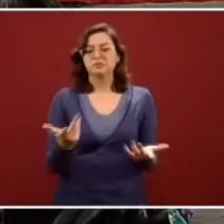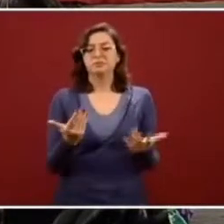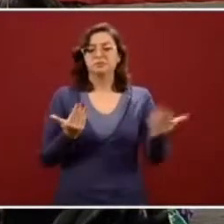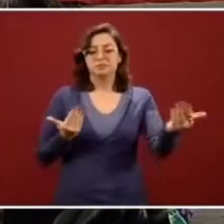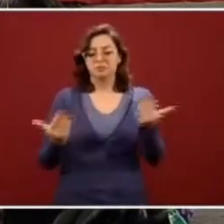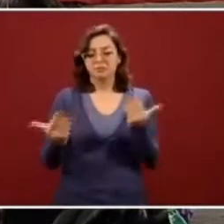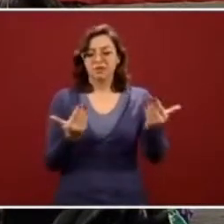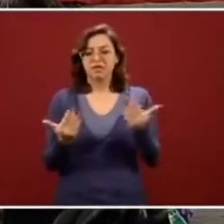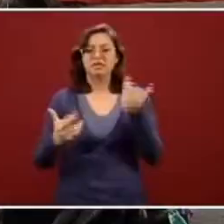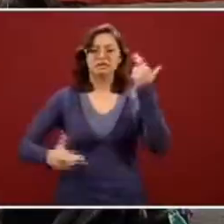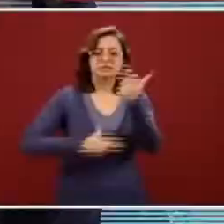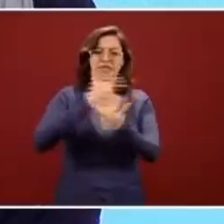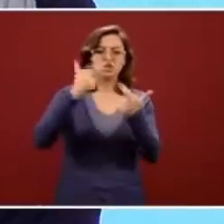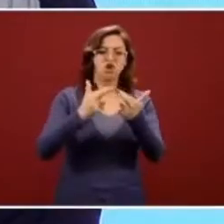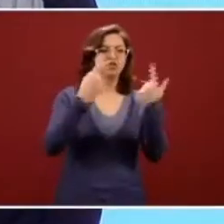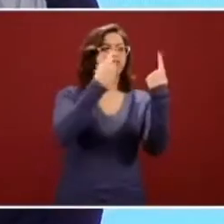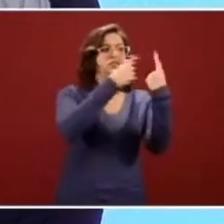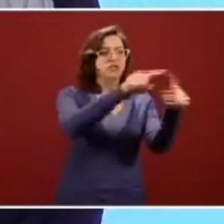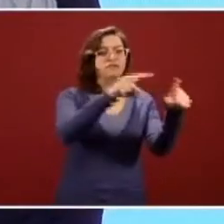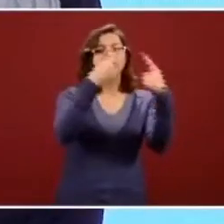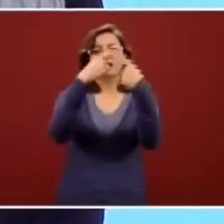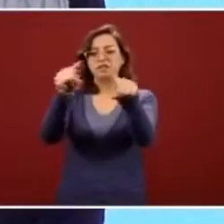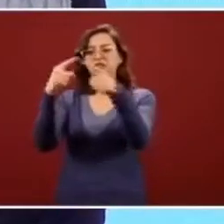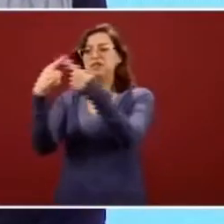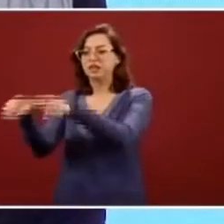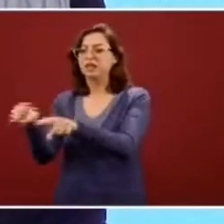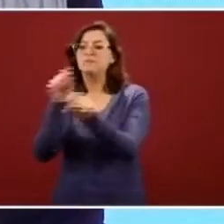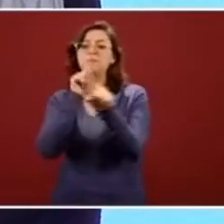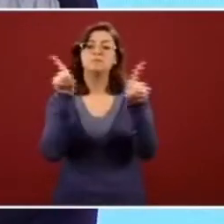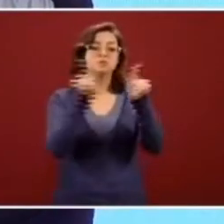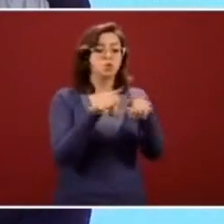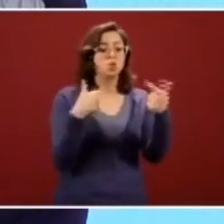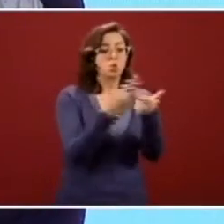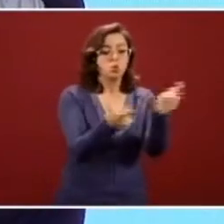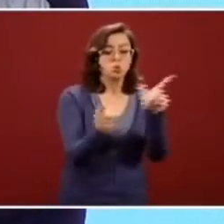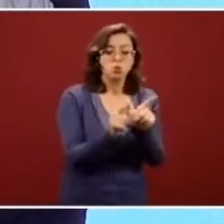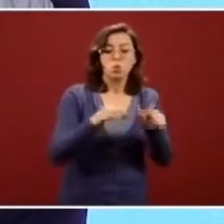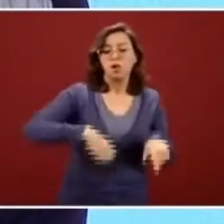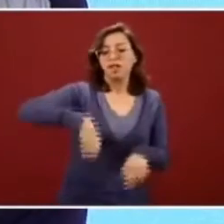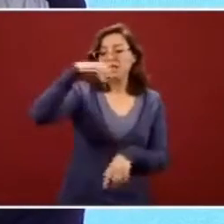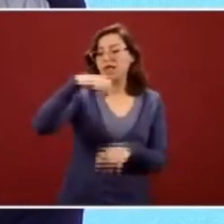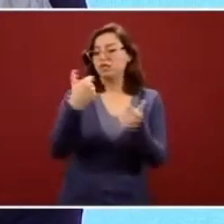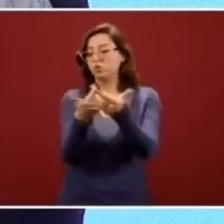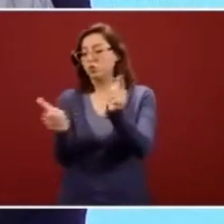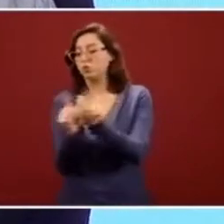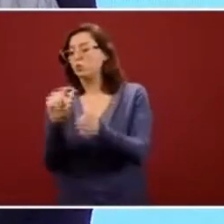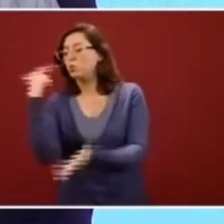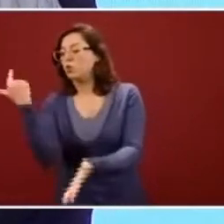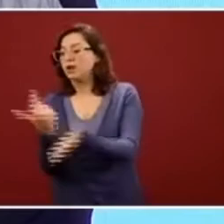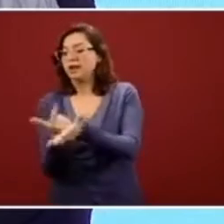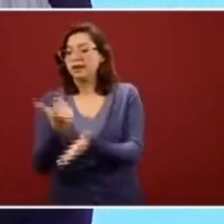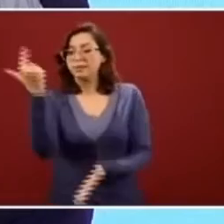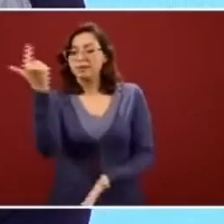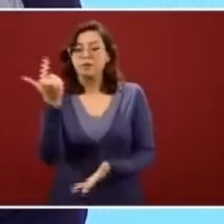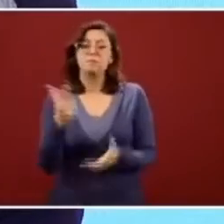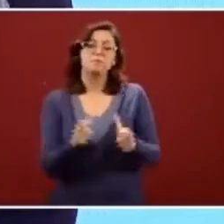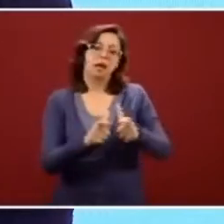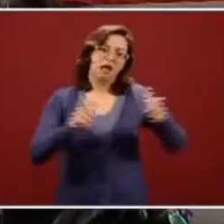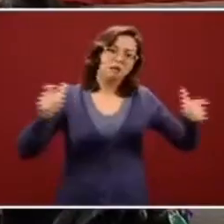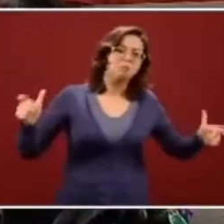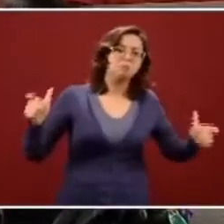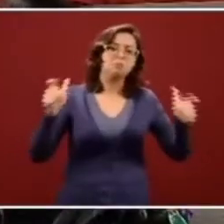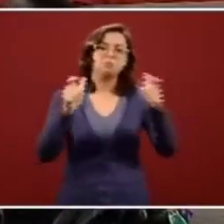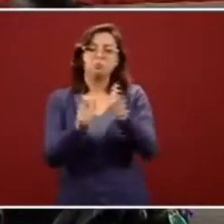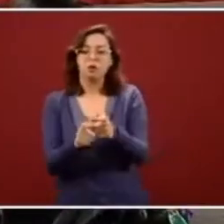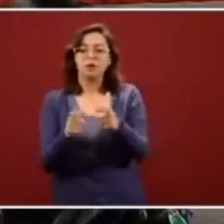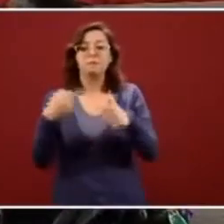vemos por región o si la vemos, por ejemplo, por grupo de edad o por grupo de riesgo, en donde se incrementa o disminuye, pero esto